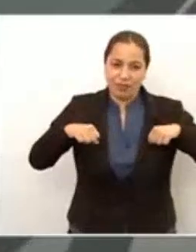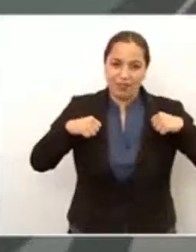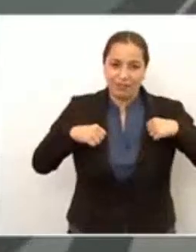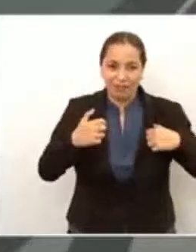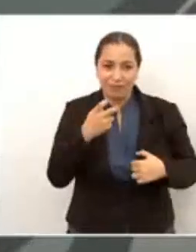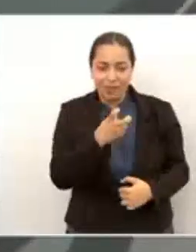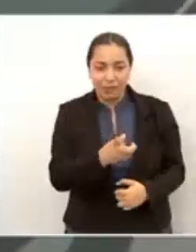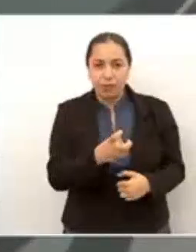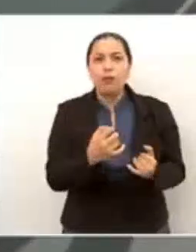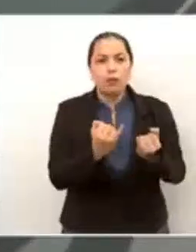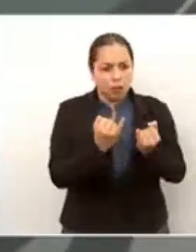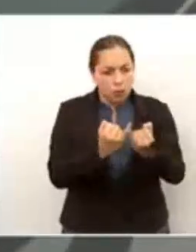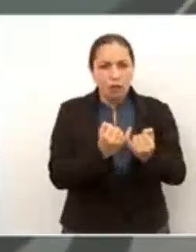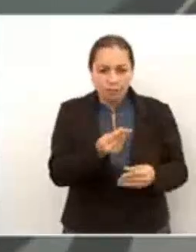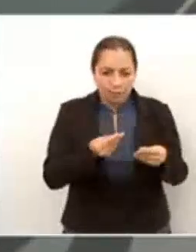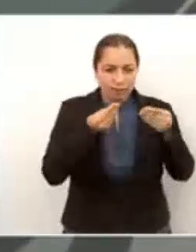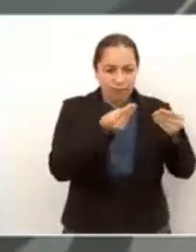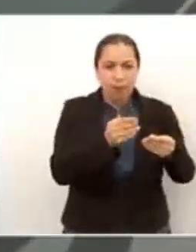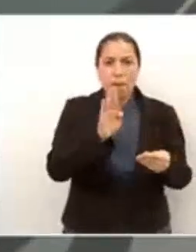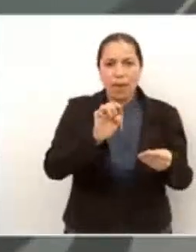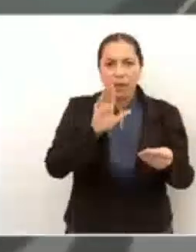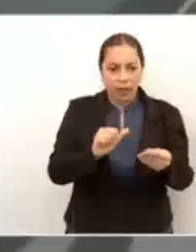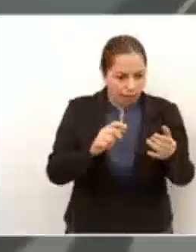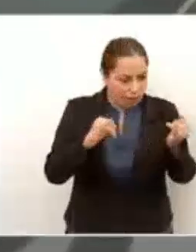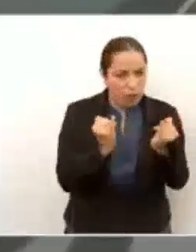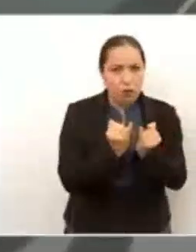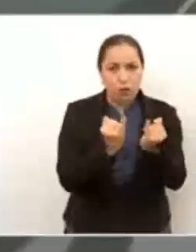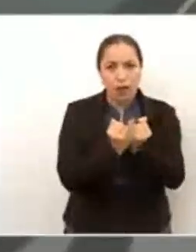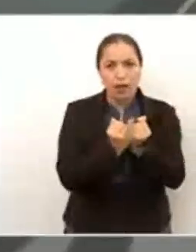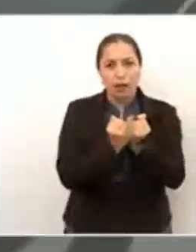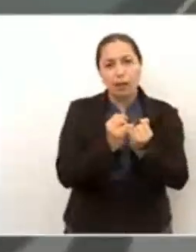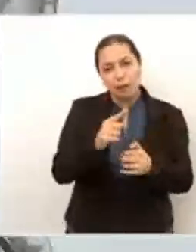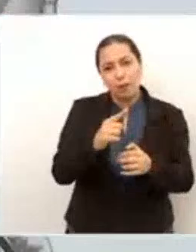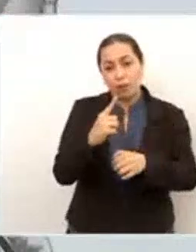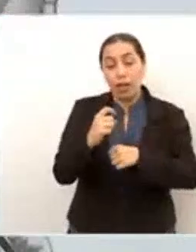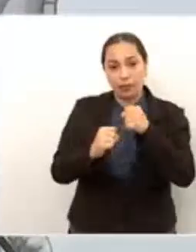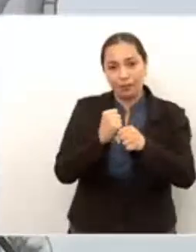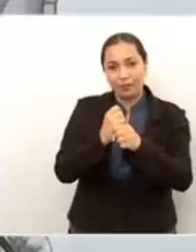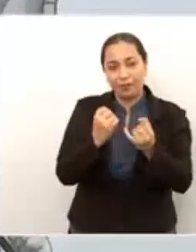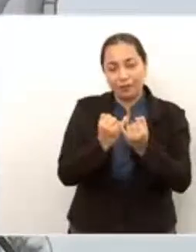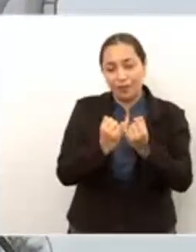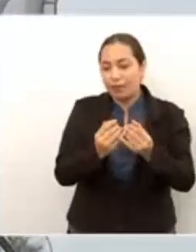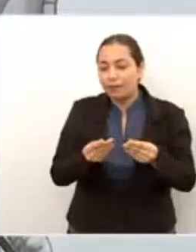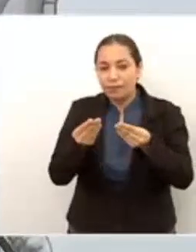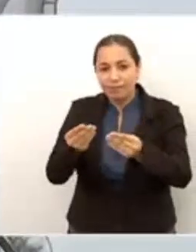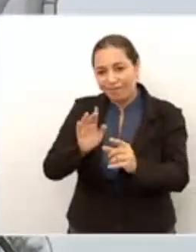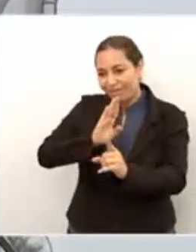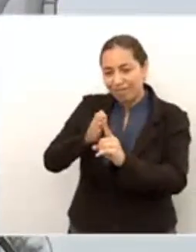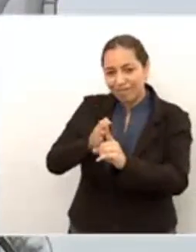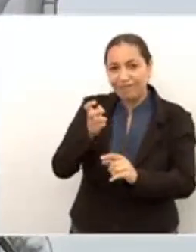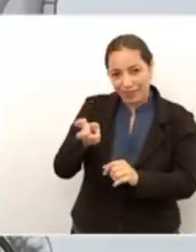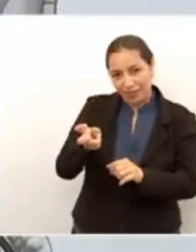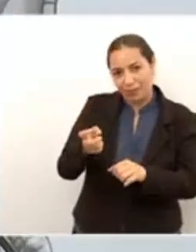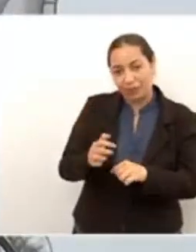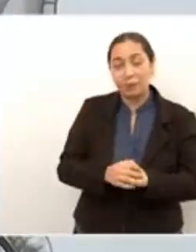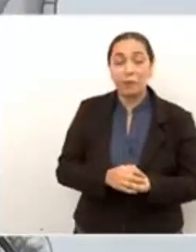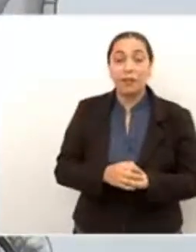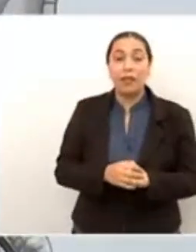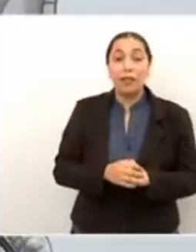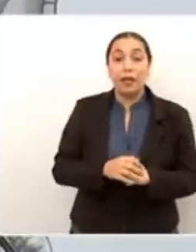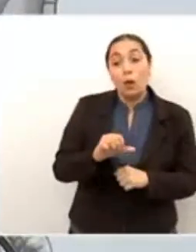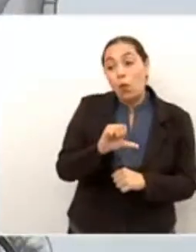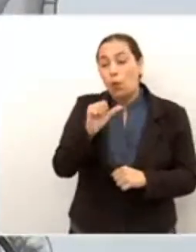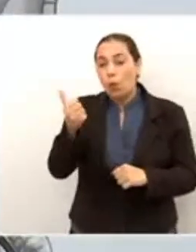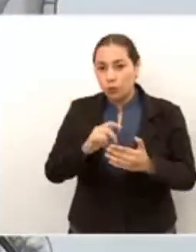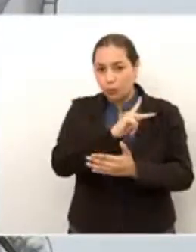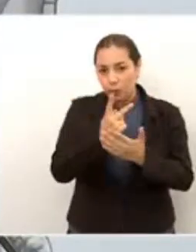secundaria tienen su beca y el año que entra nos vamos a la primaria. Y el otro programa, que hay que